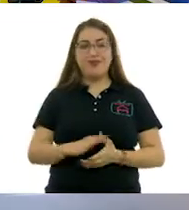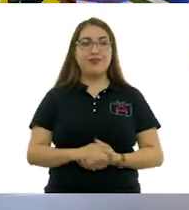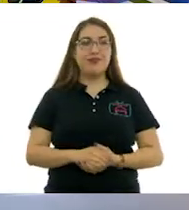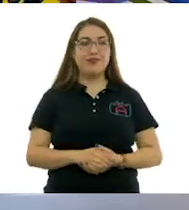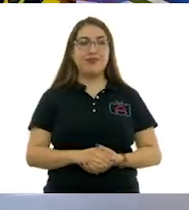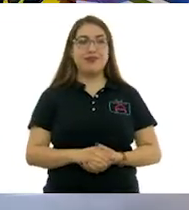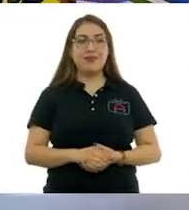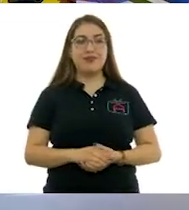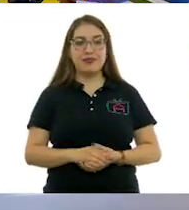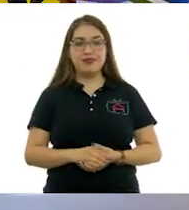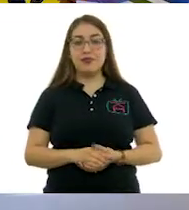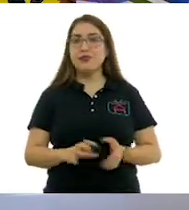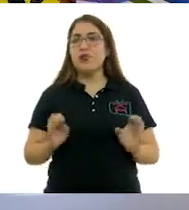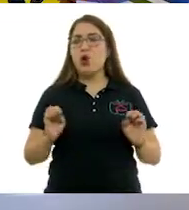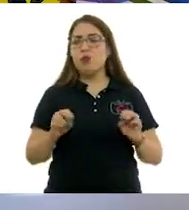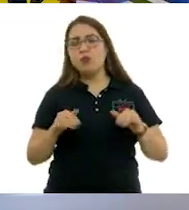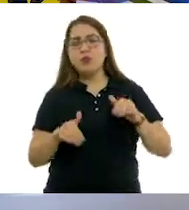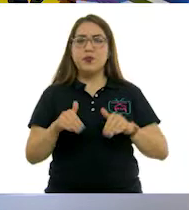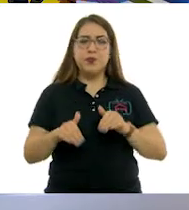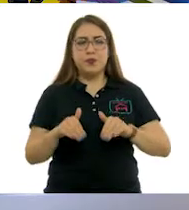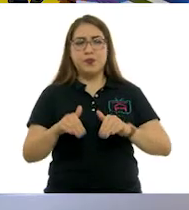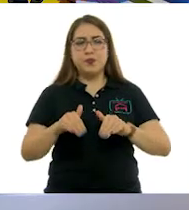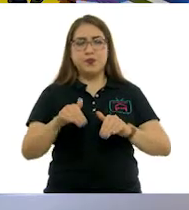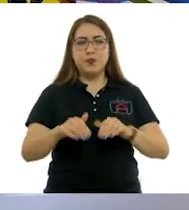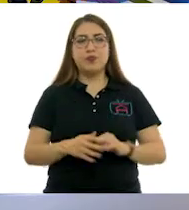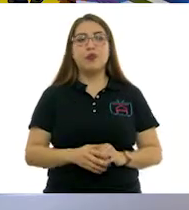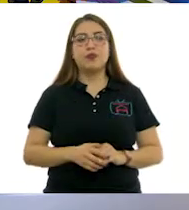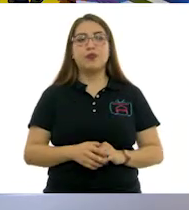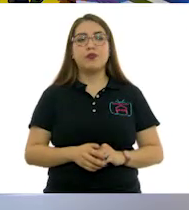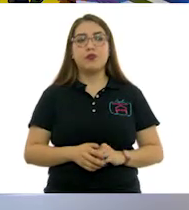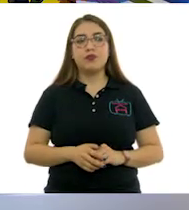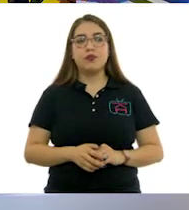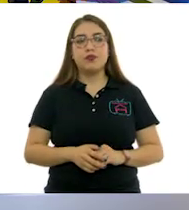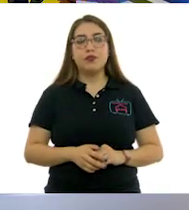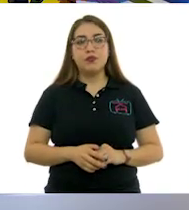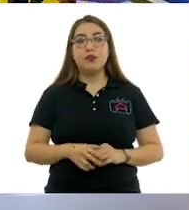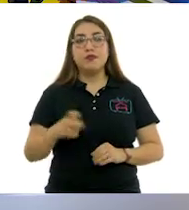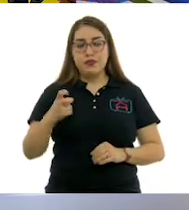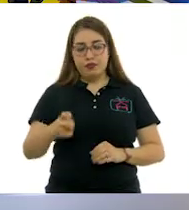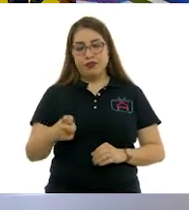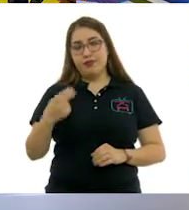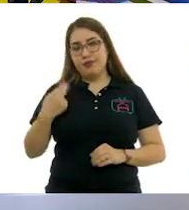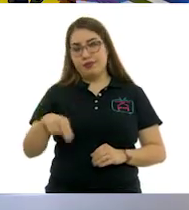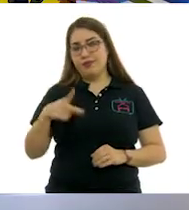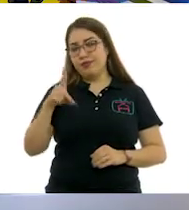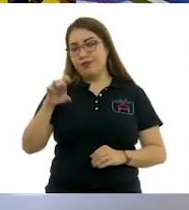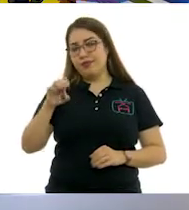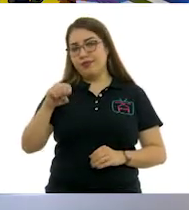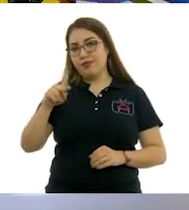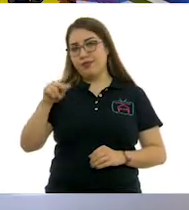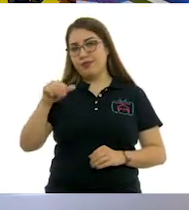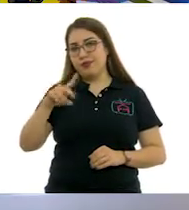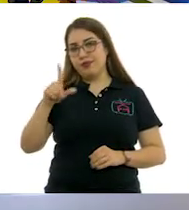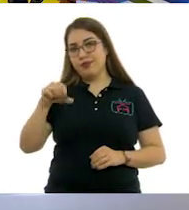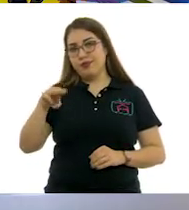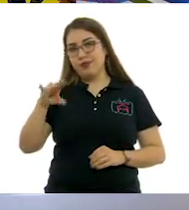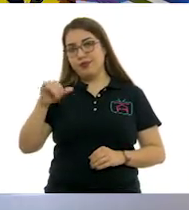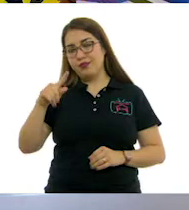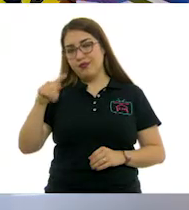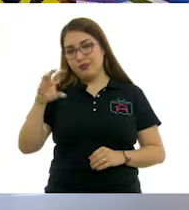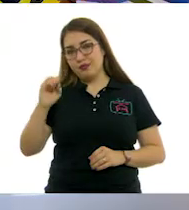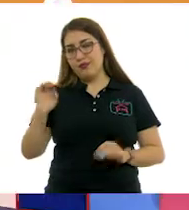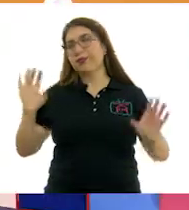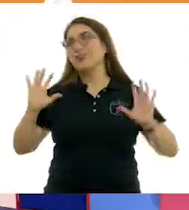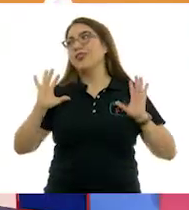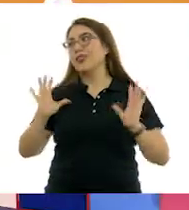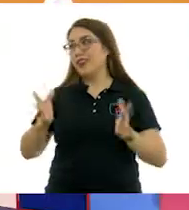piecito. Tratando. O puede ser de puntitas. Muy bien. Y entonces este es el desplazamiento. Ah, ya es, me quedó ahora sí